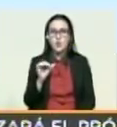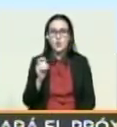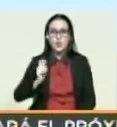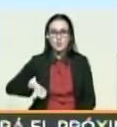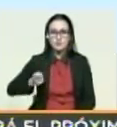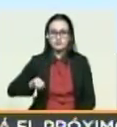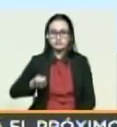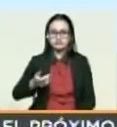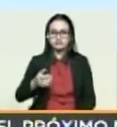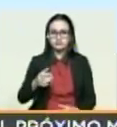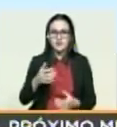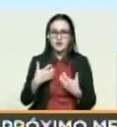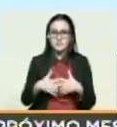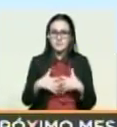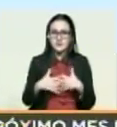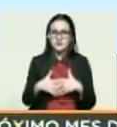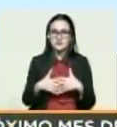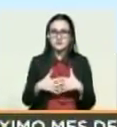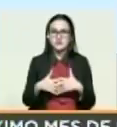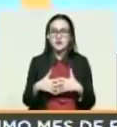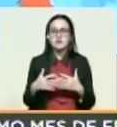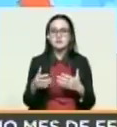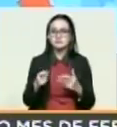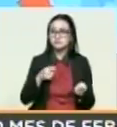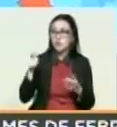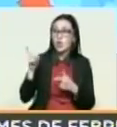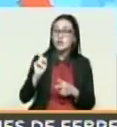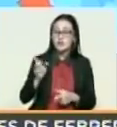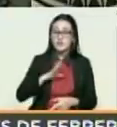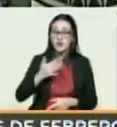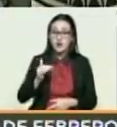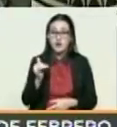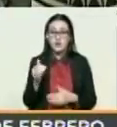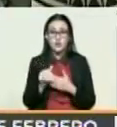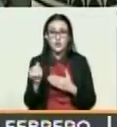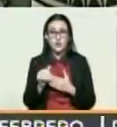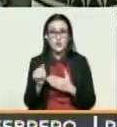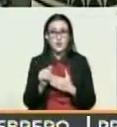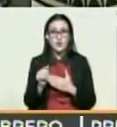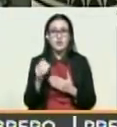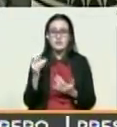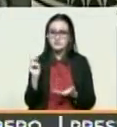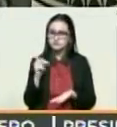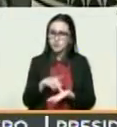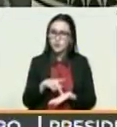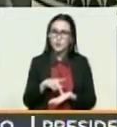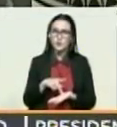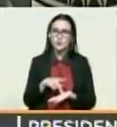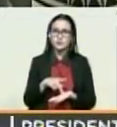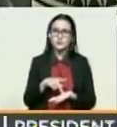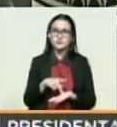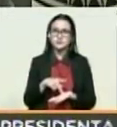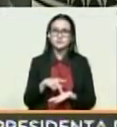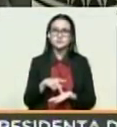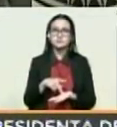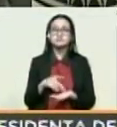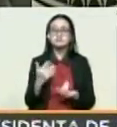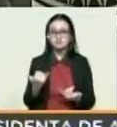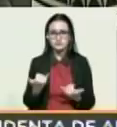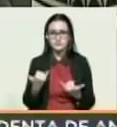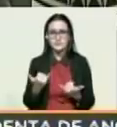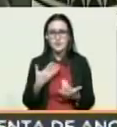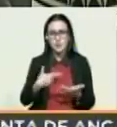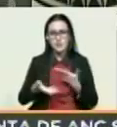exportadores tienen divisas los exportadores deben venir a este mercado deben venir a este sitio porque aquí es donde pueden